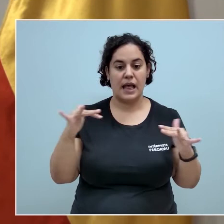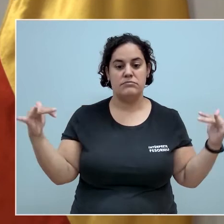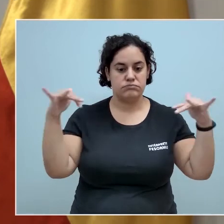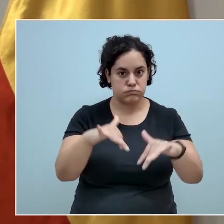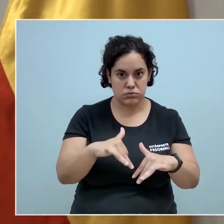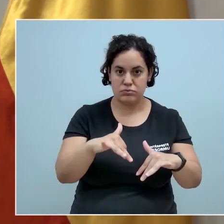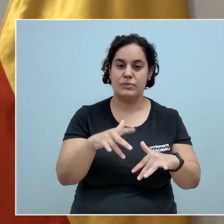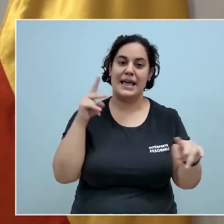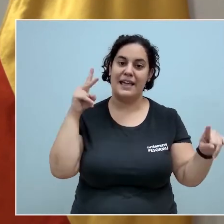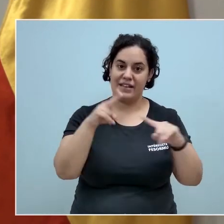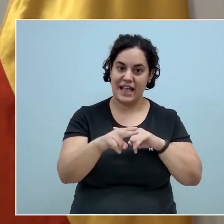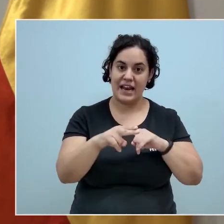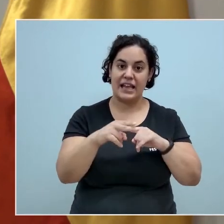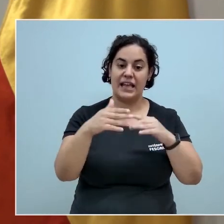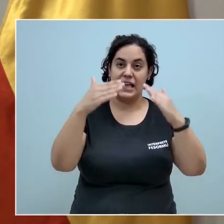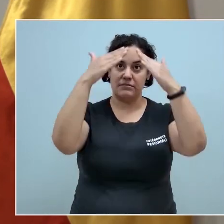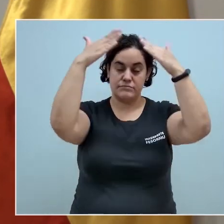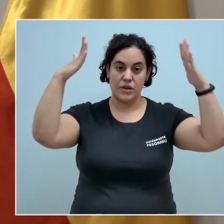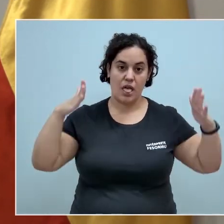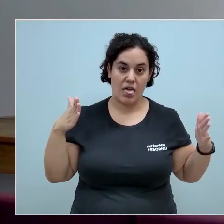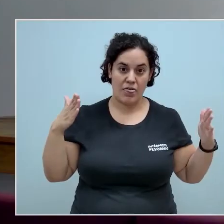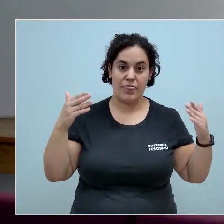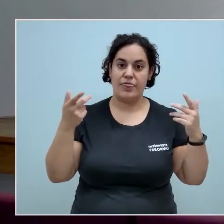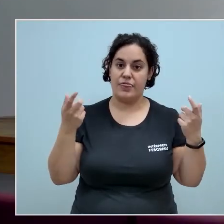lugares cerrados, ¿no?